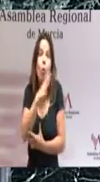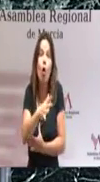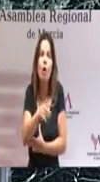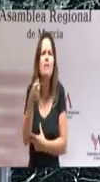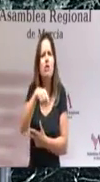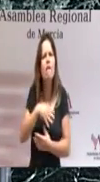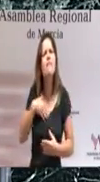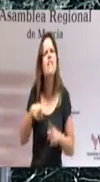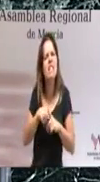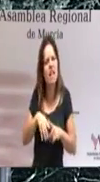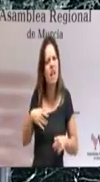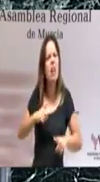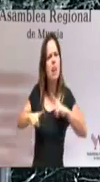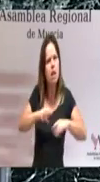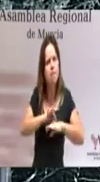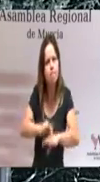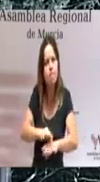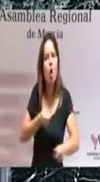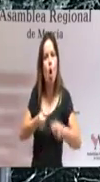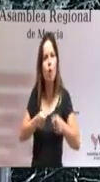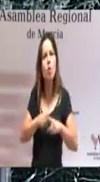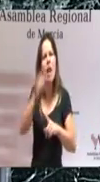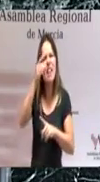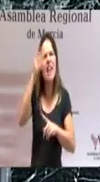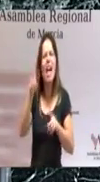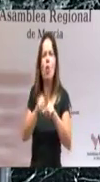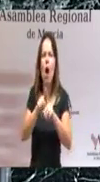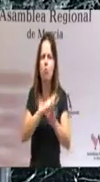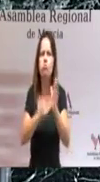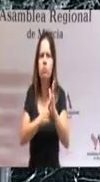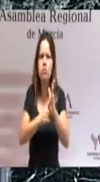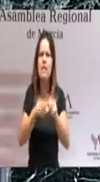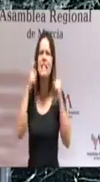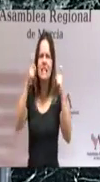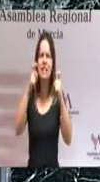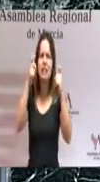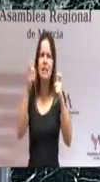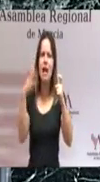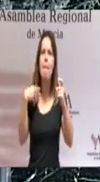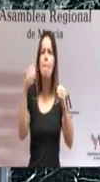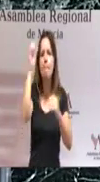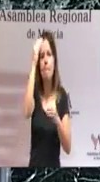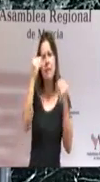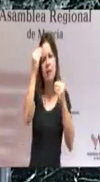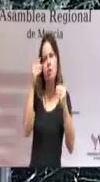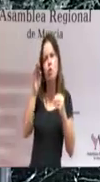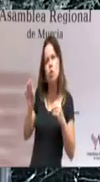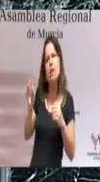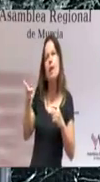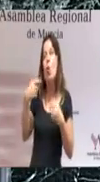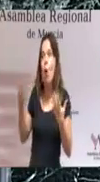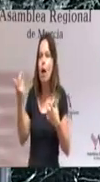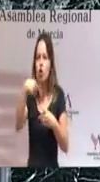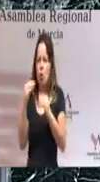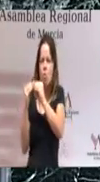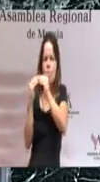quieren siempre en el dirigismo, en la idea totalitaria de intentar pensar ustedes y decirnos cómo tenemos que